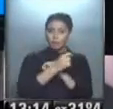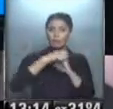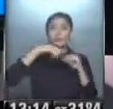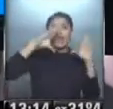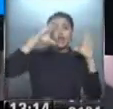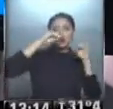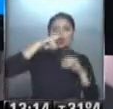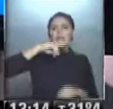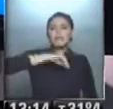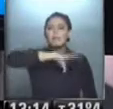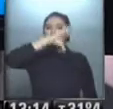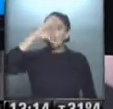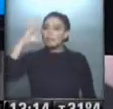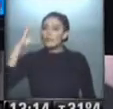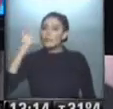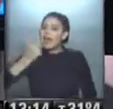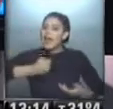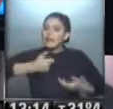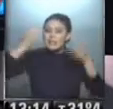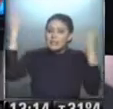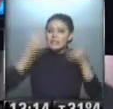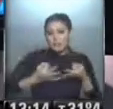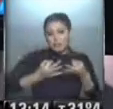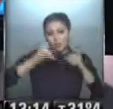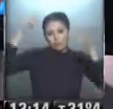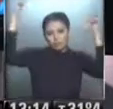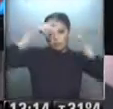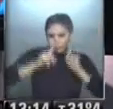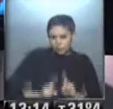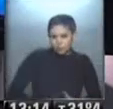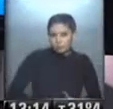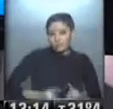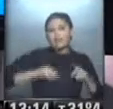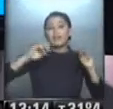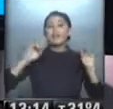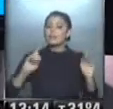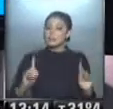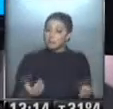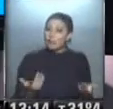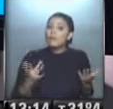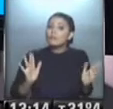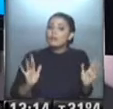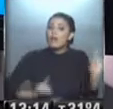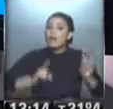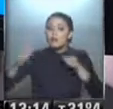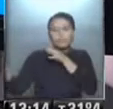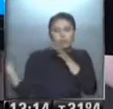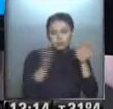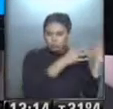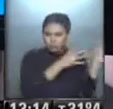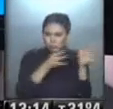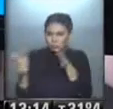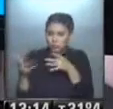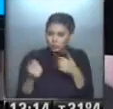la madrugada del viernes, altísima la probabilidad de algunas tormentas acompañadas, incluso de algunas ráfagas de